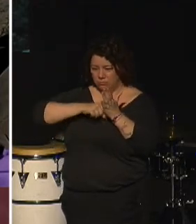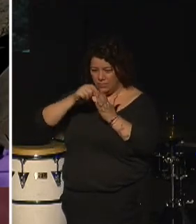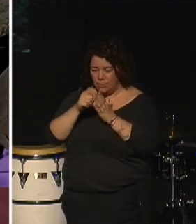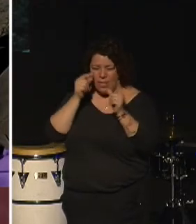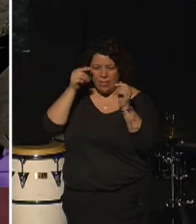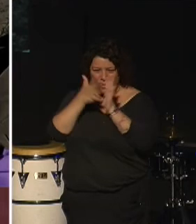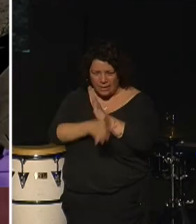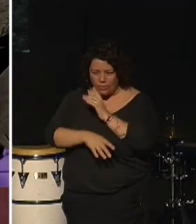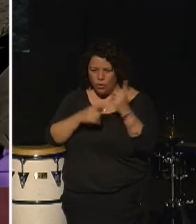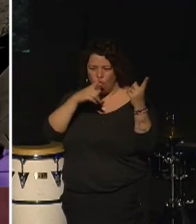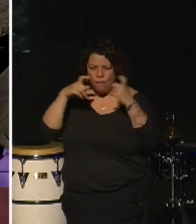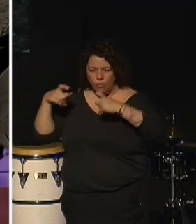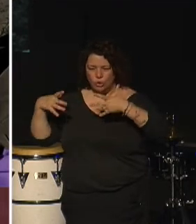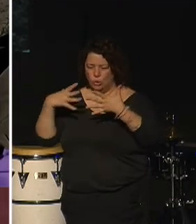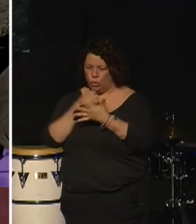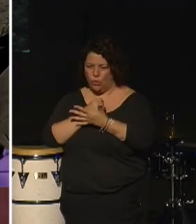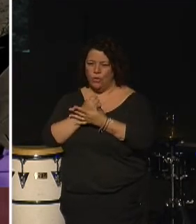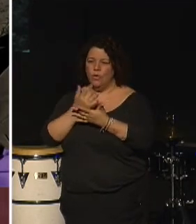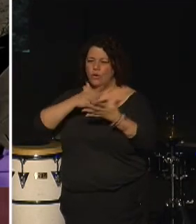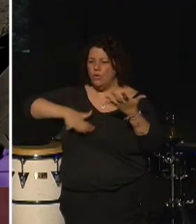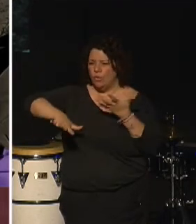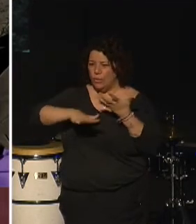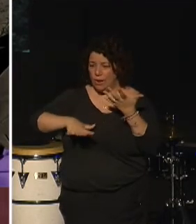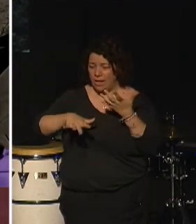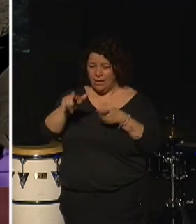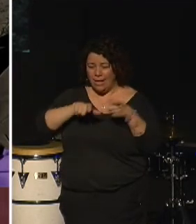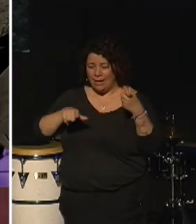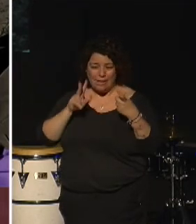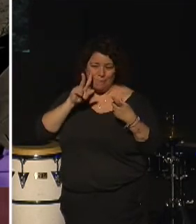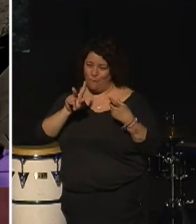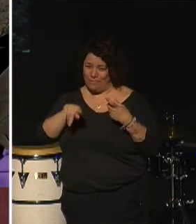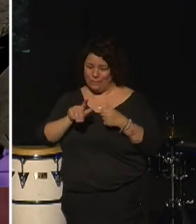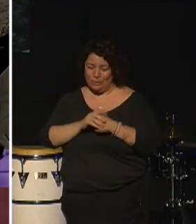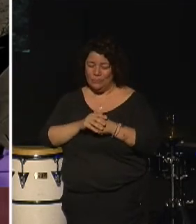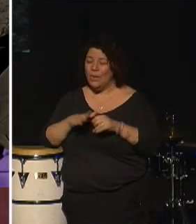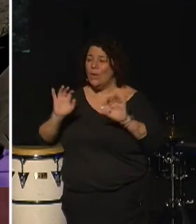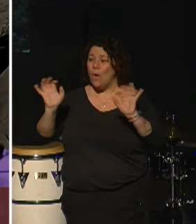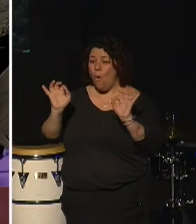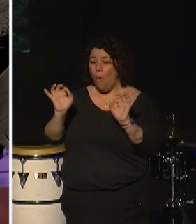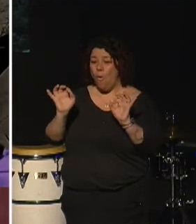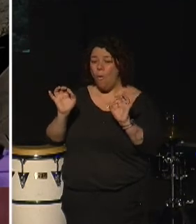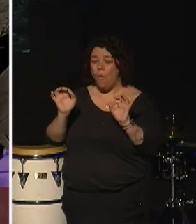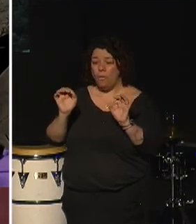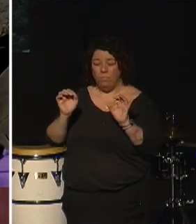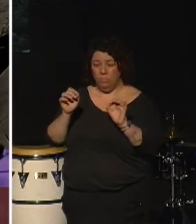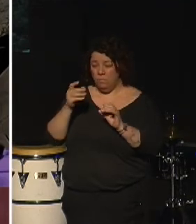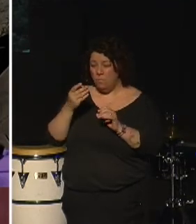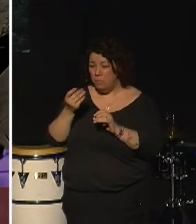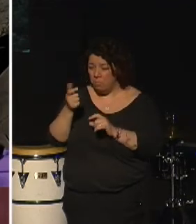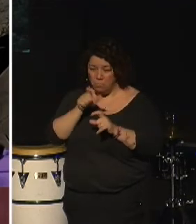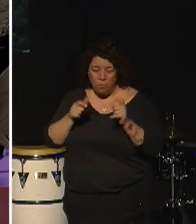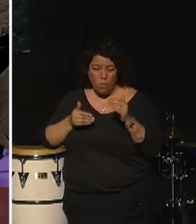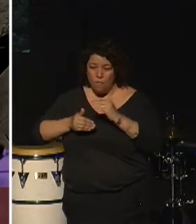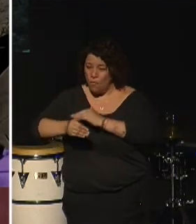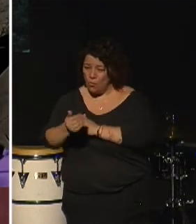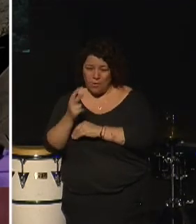descrito, con fotografías y con todo, lugares que muy poca gente ha visto. O que, por desgracia, muy poca gente va a poder